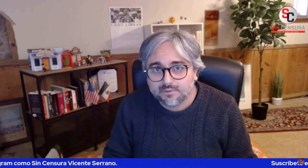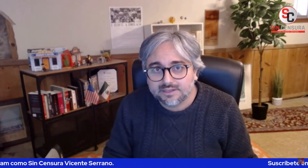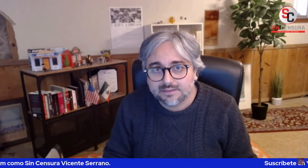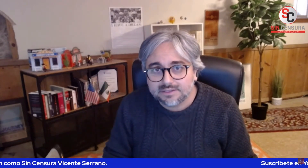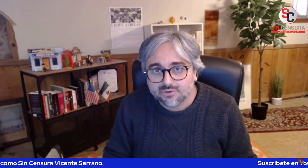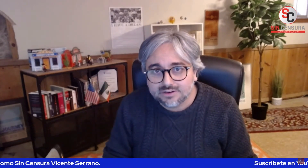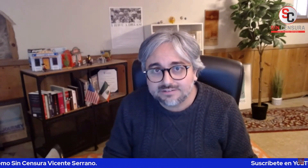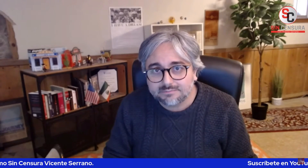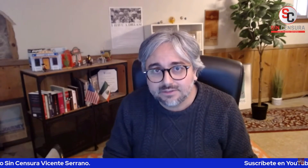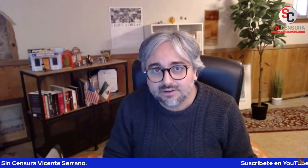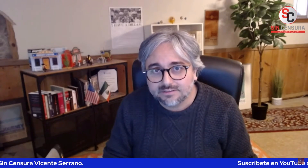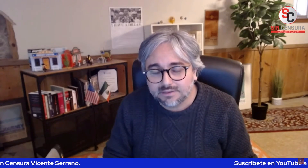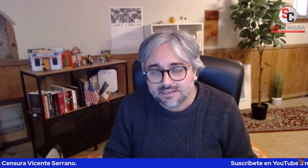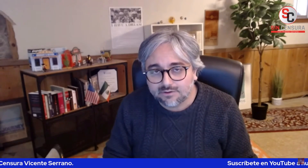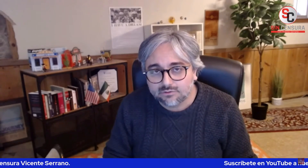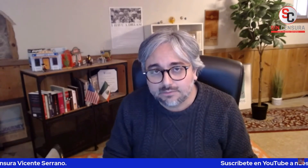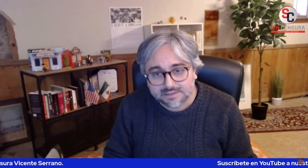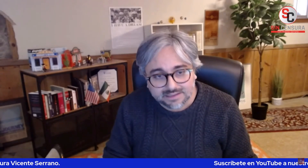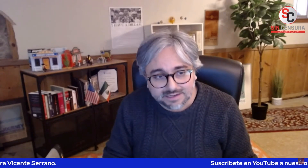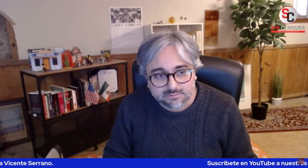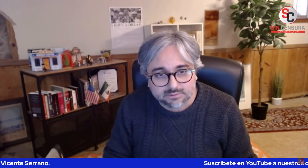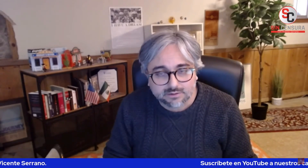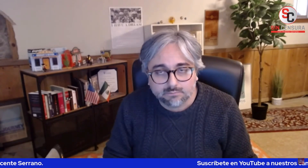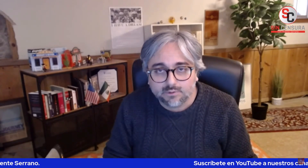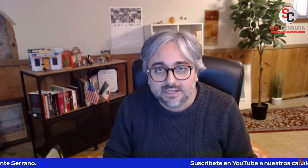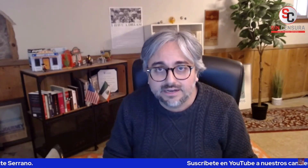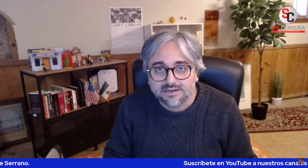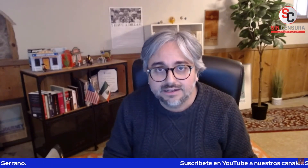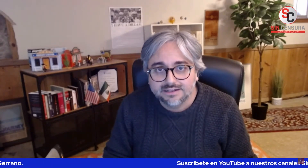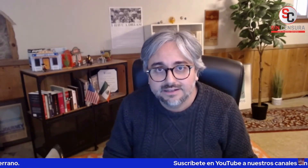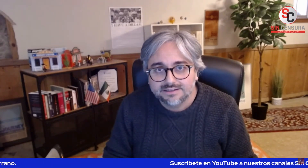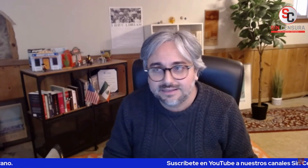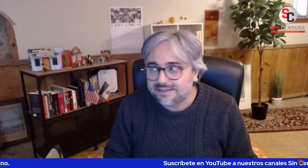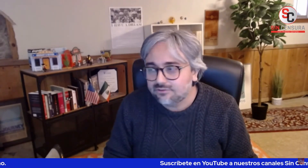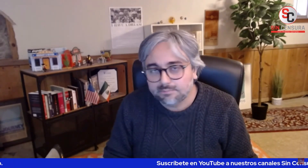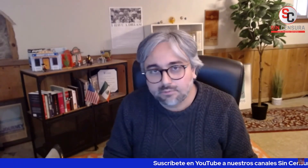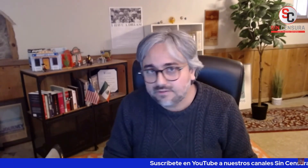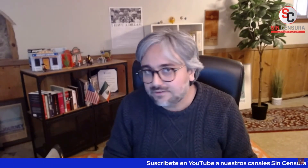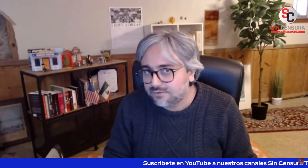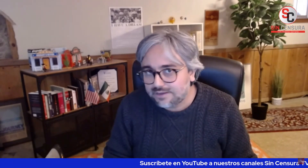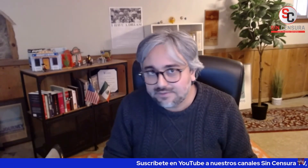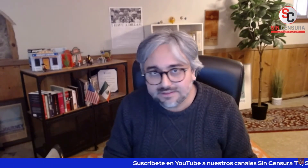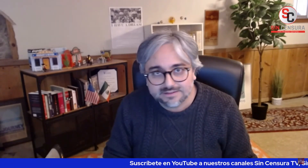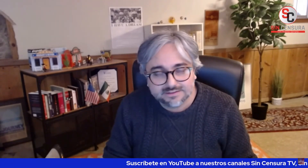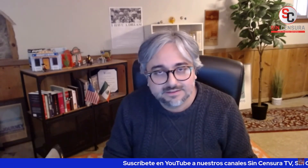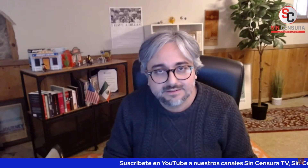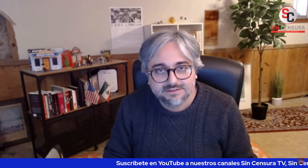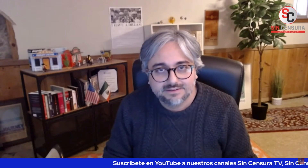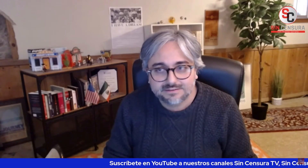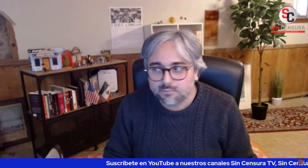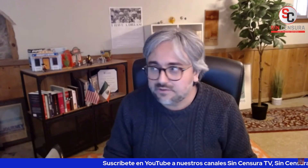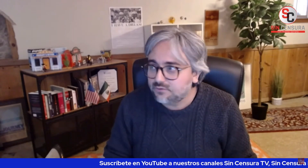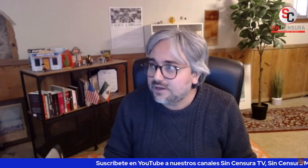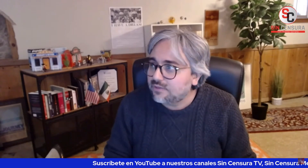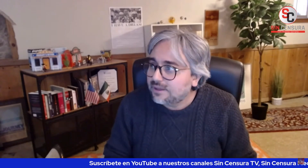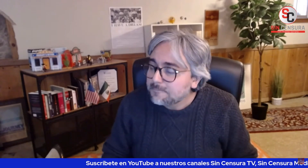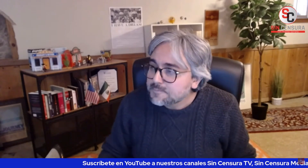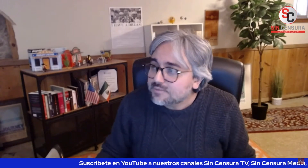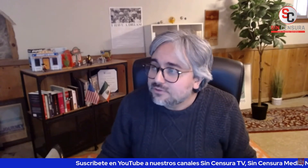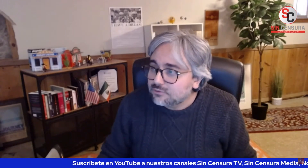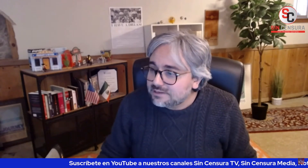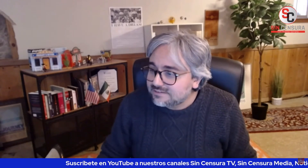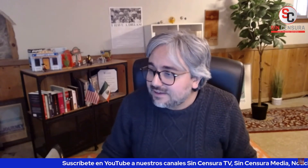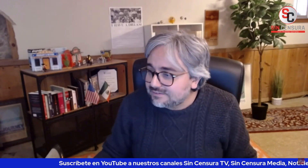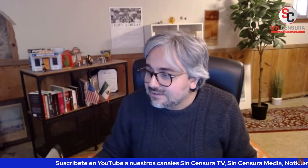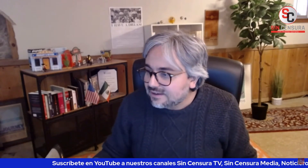fue porque millones y millones de mexicanos y mexicanas votaron por él y ahí no se pudo hacer fraude. Se pudo hacer fraude